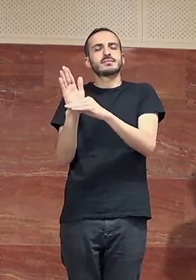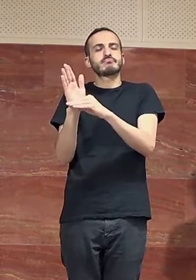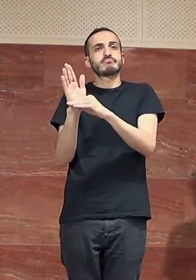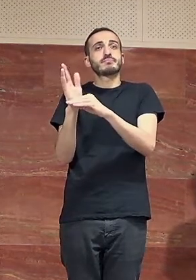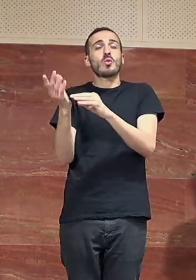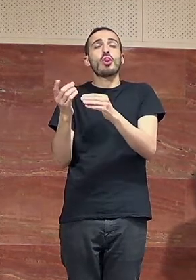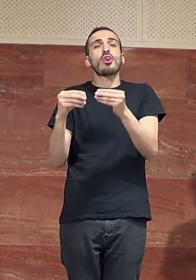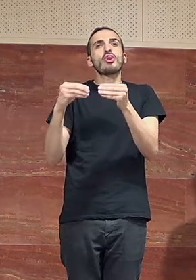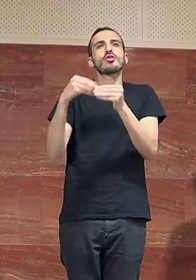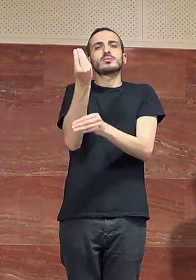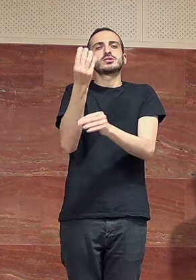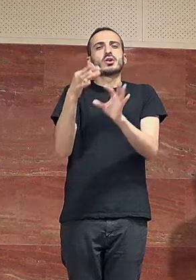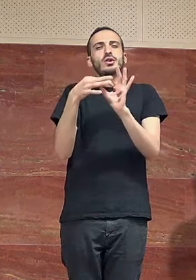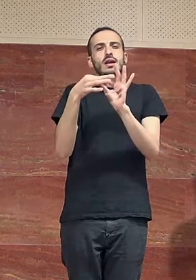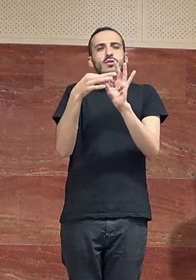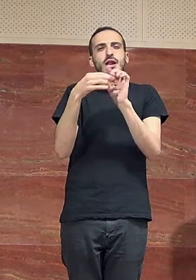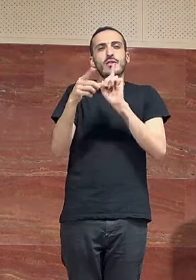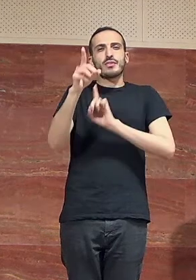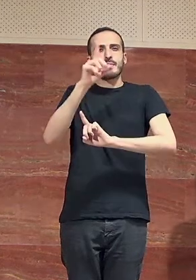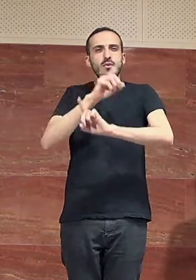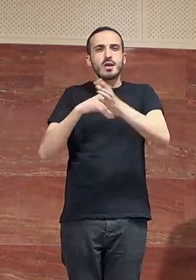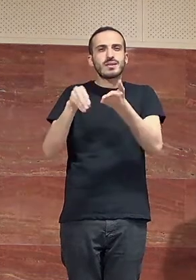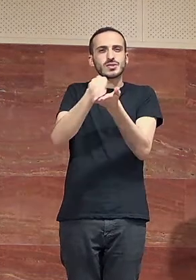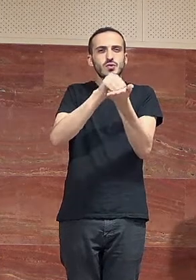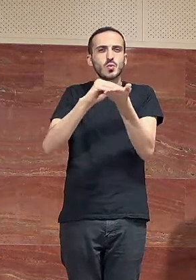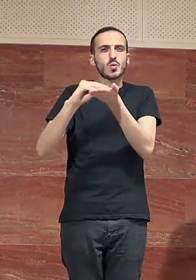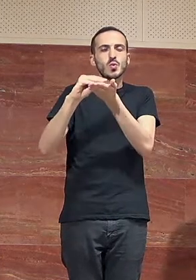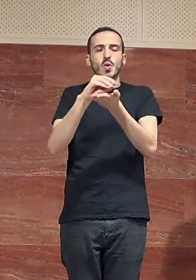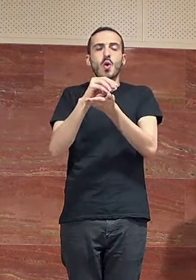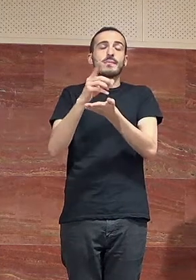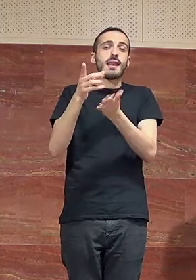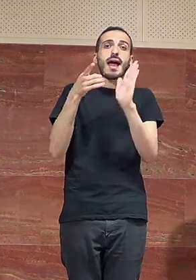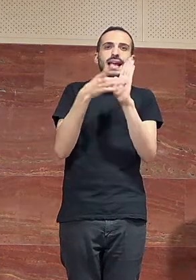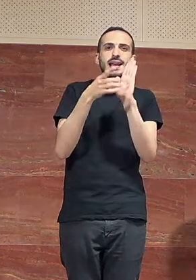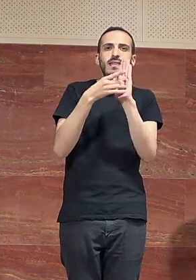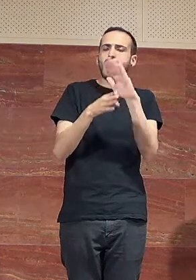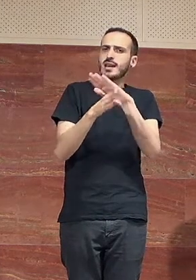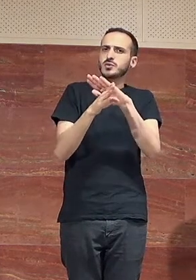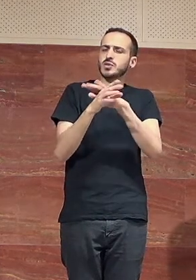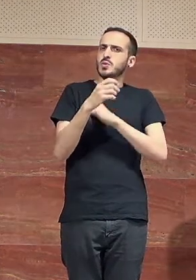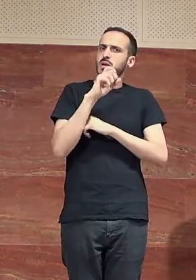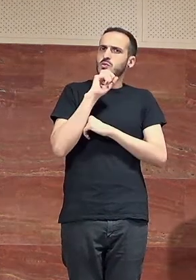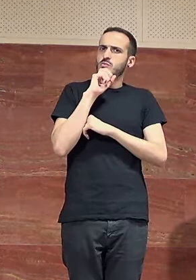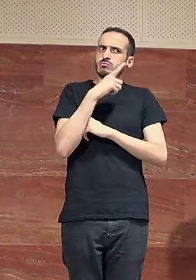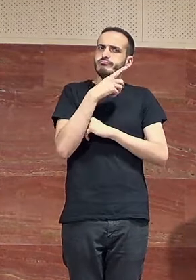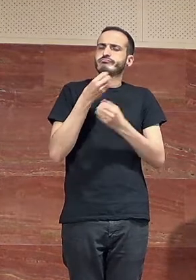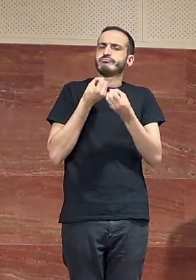este problema de la calidad del espacio peatonal, la calidad y la continuidad. Y vamos a empezar